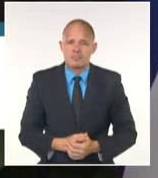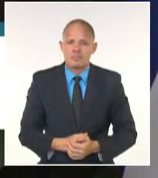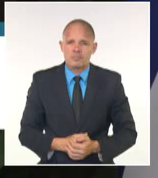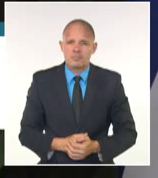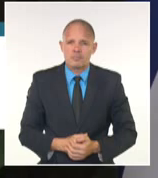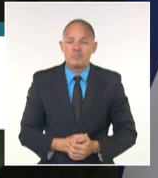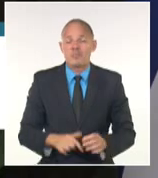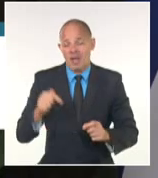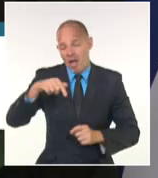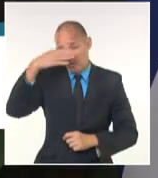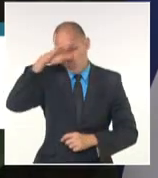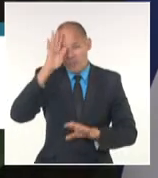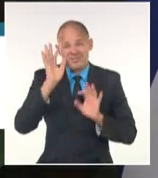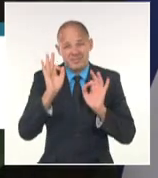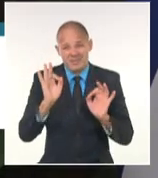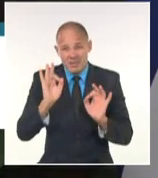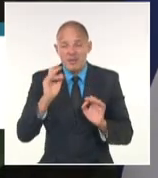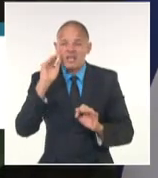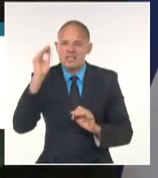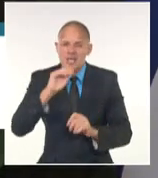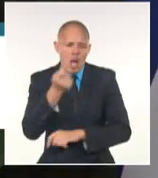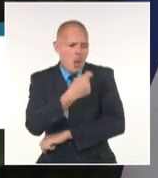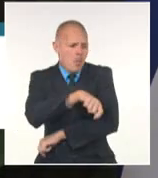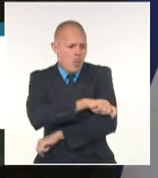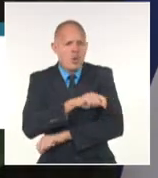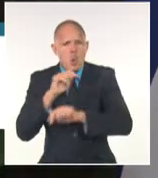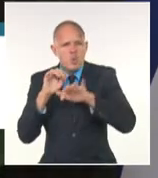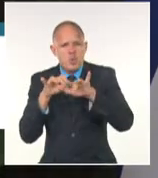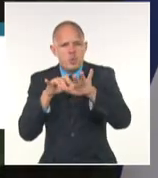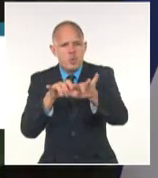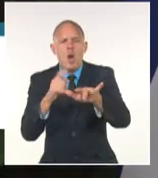han de Cuba, del pueblo cubano, a favor